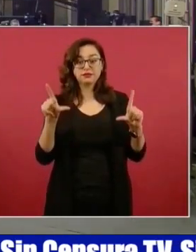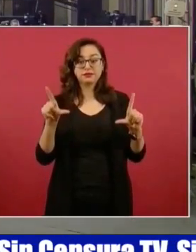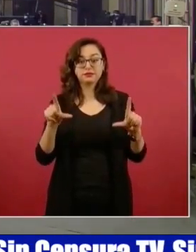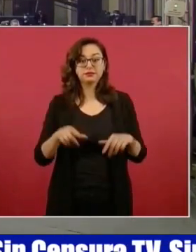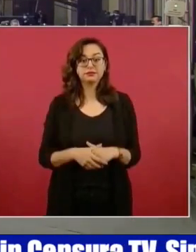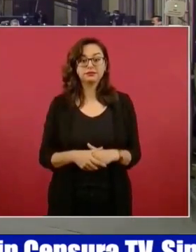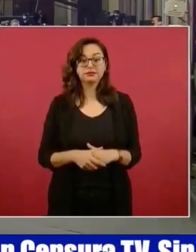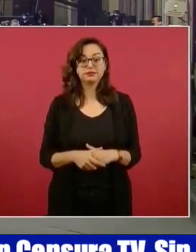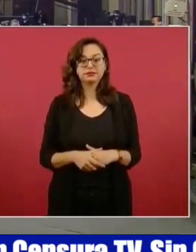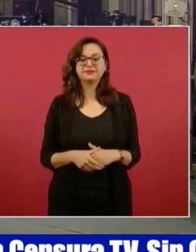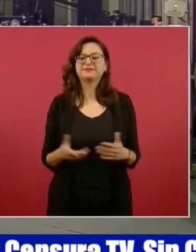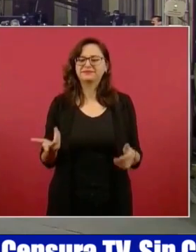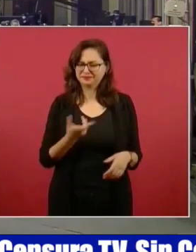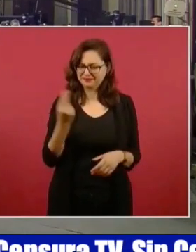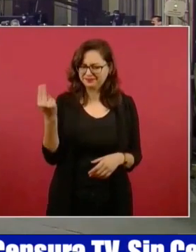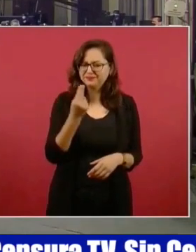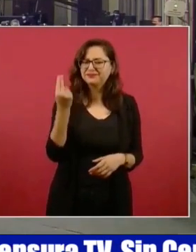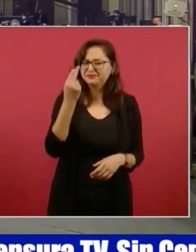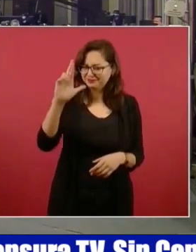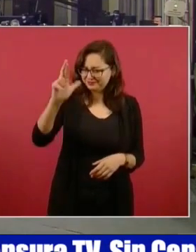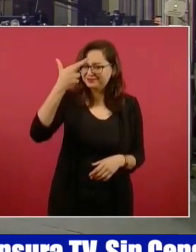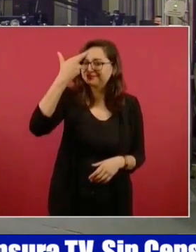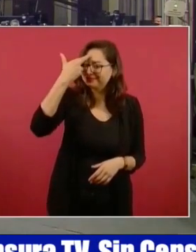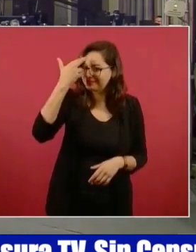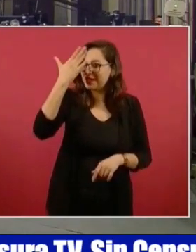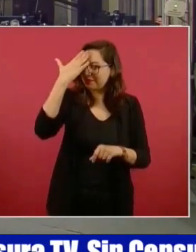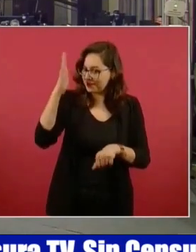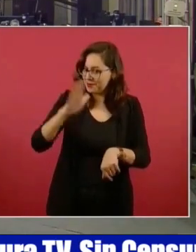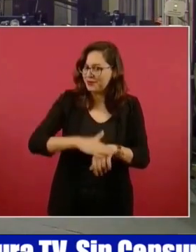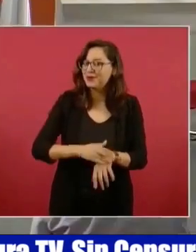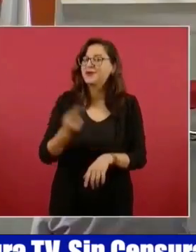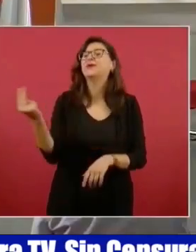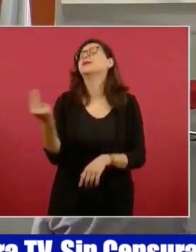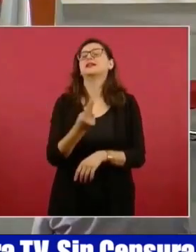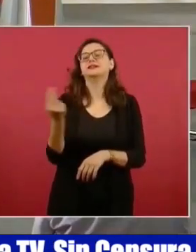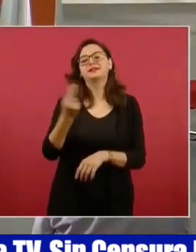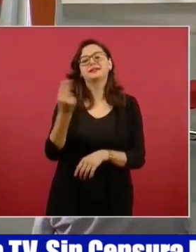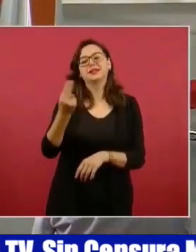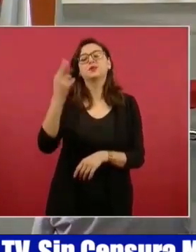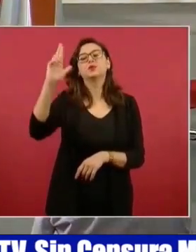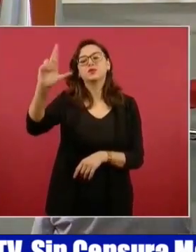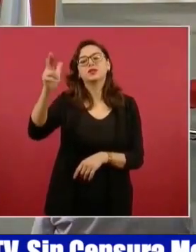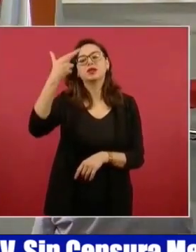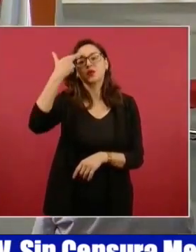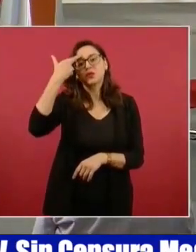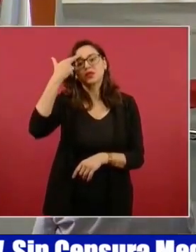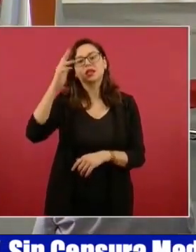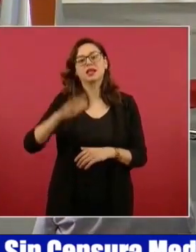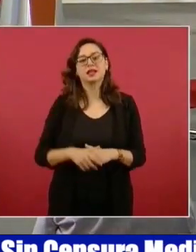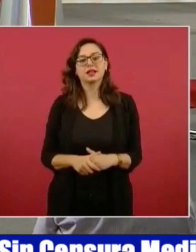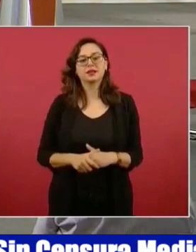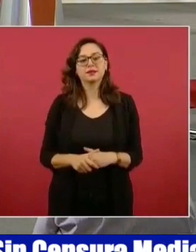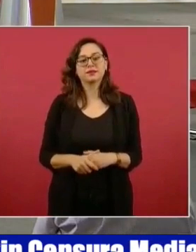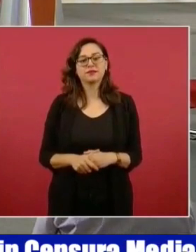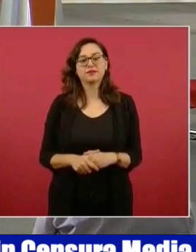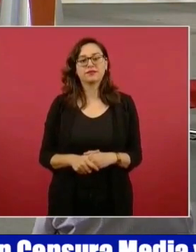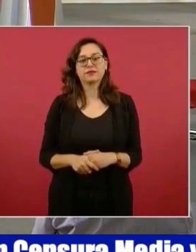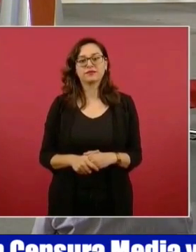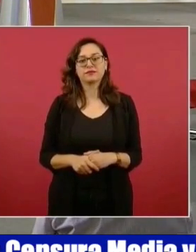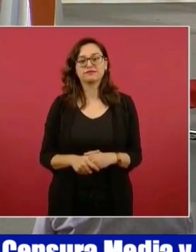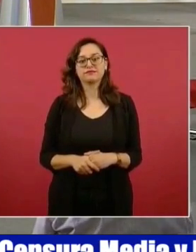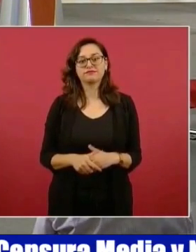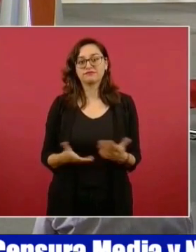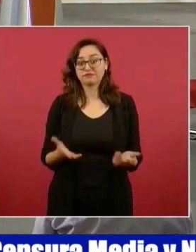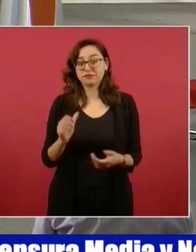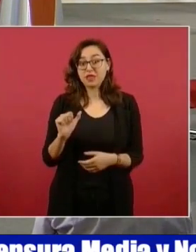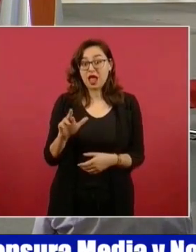es que hace falta refrescar la memoria porque si no, ni modo que con Carmen Aristegui van a